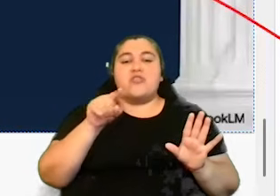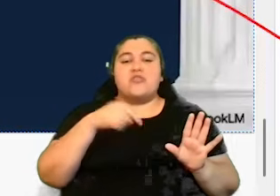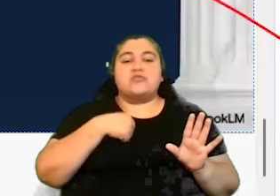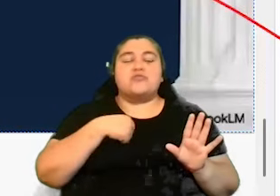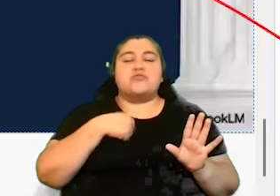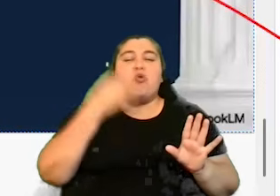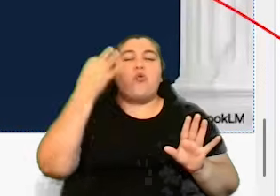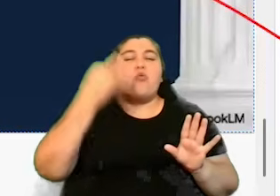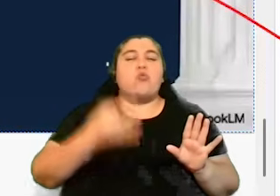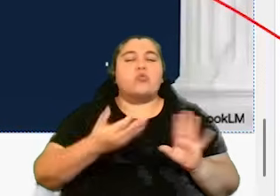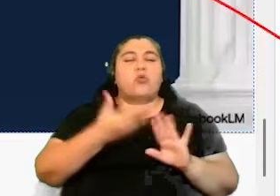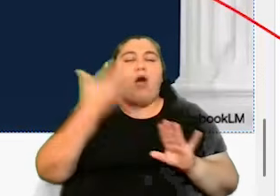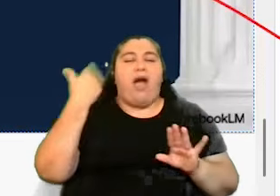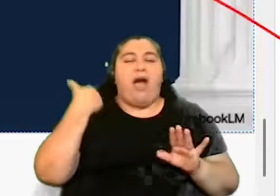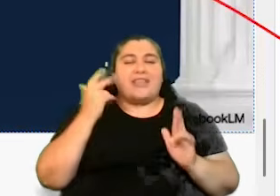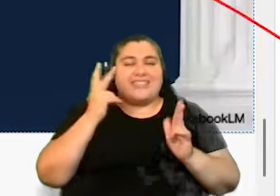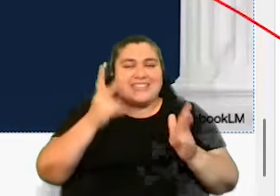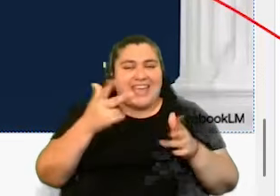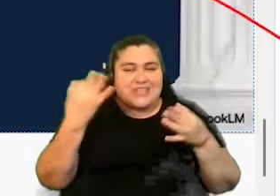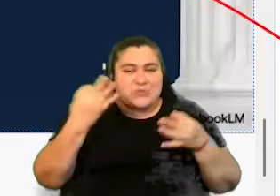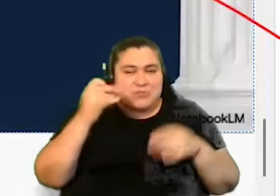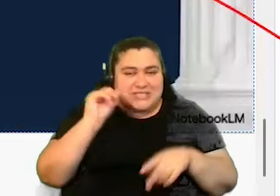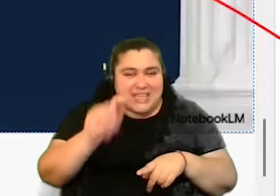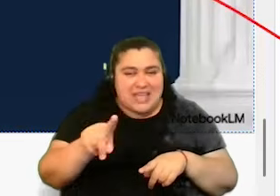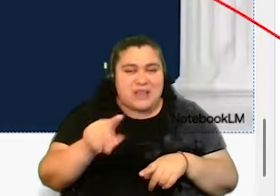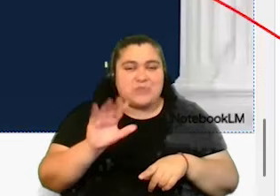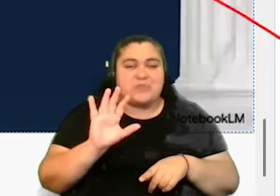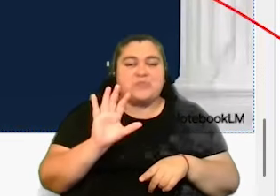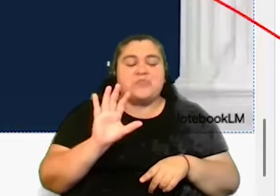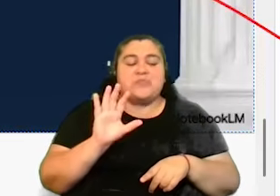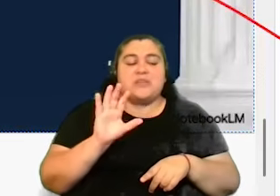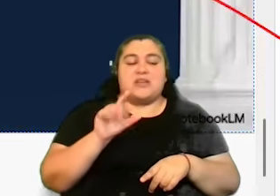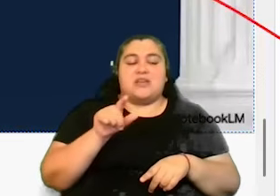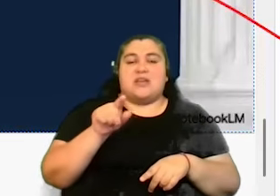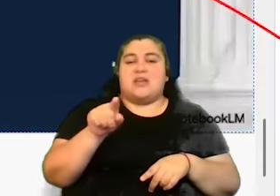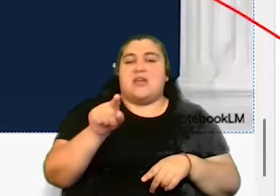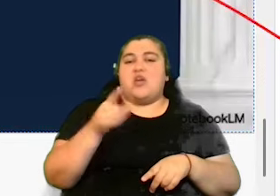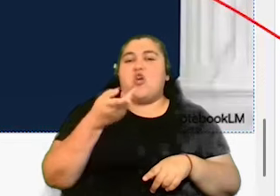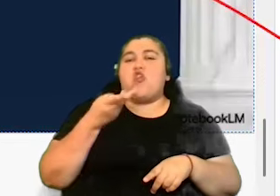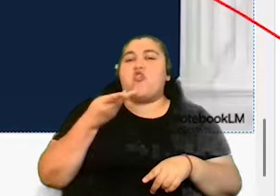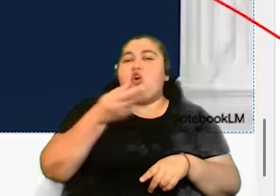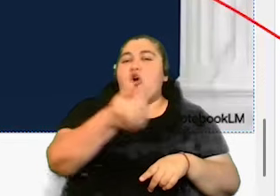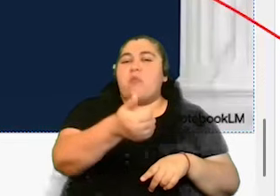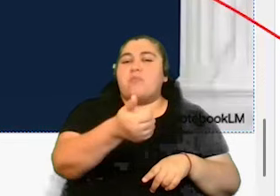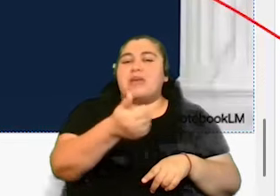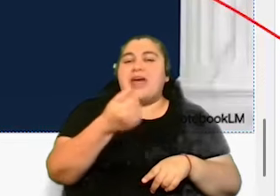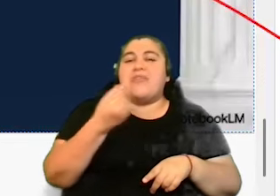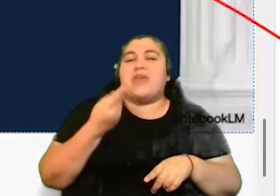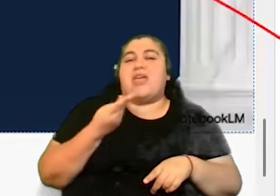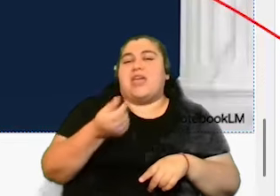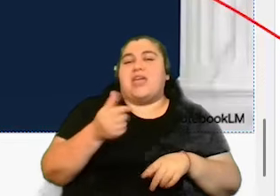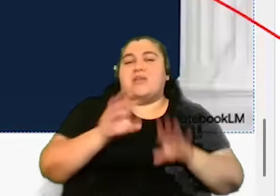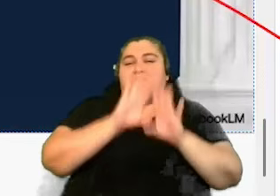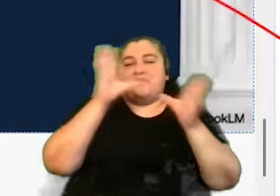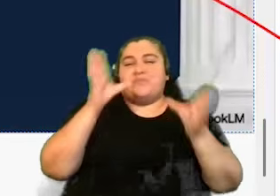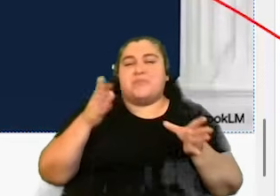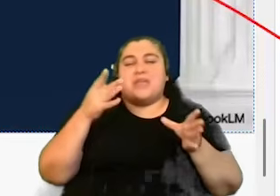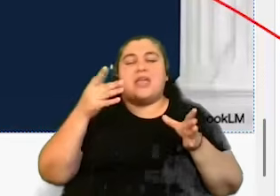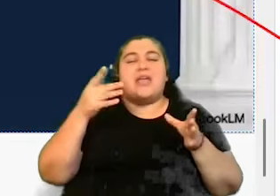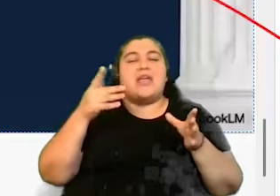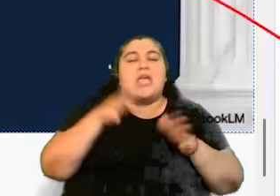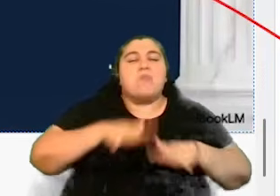preguntando Sí, específicamente tenía que ver con la compra de un inmueble. Y